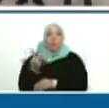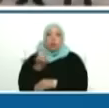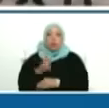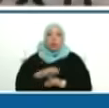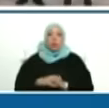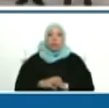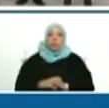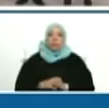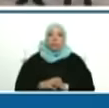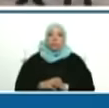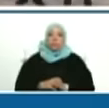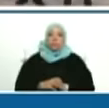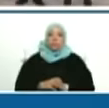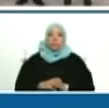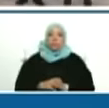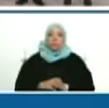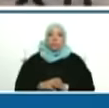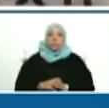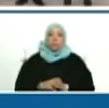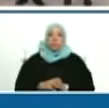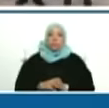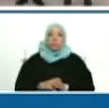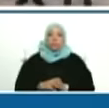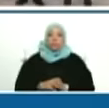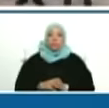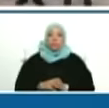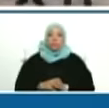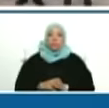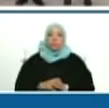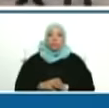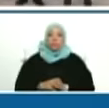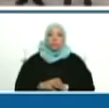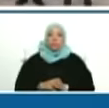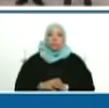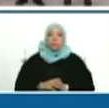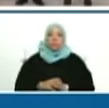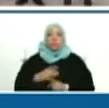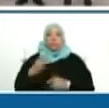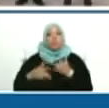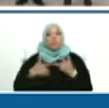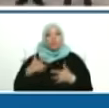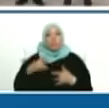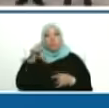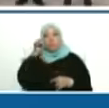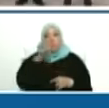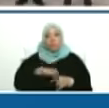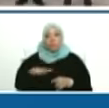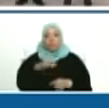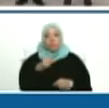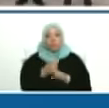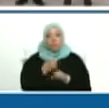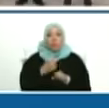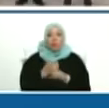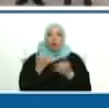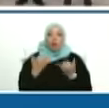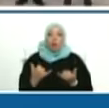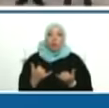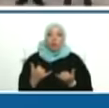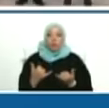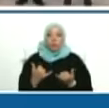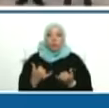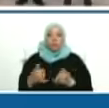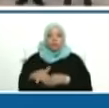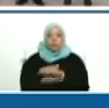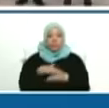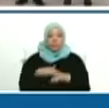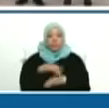tantas cosas bellas que están surgiendo, que hay que hacerla, multiplicarla. Afortunadamente aquí tengo a el ministro